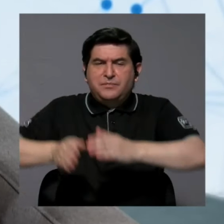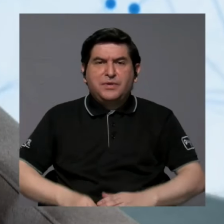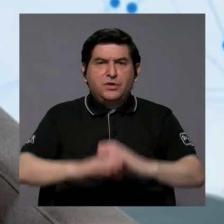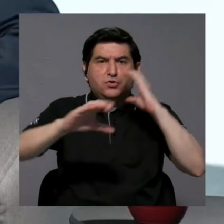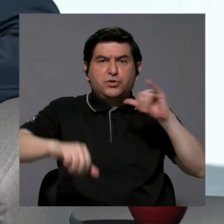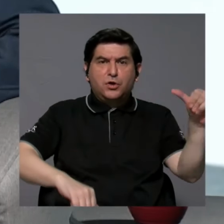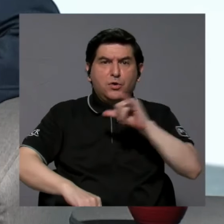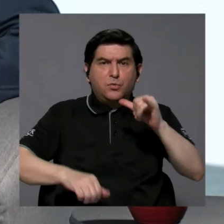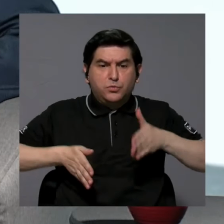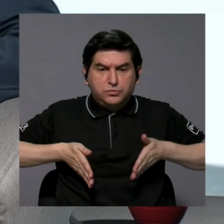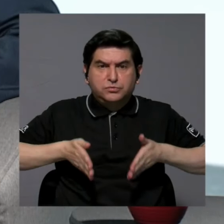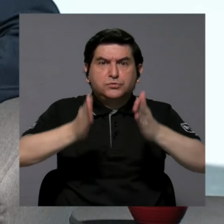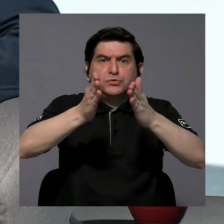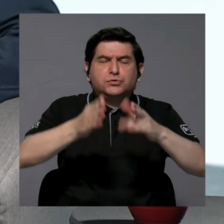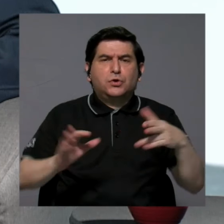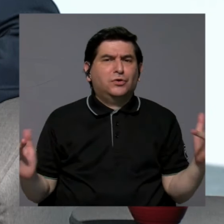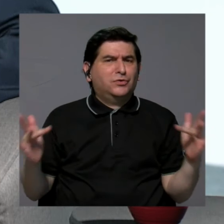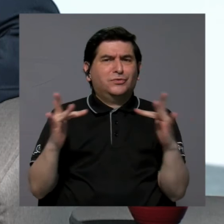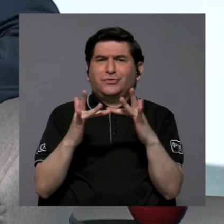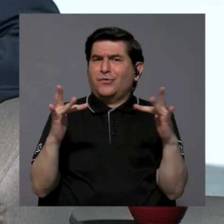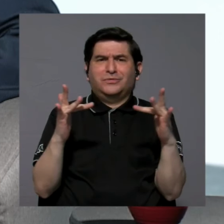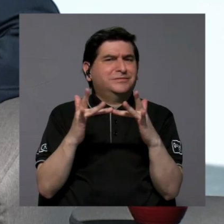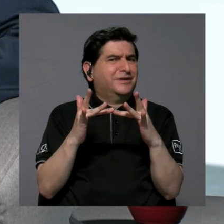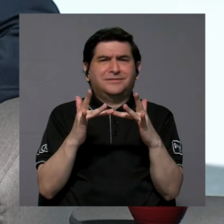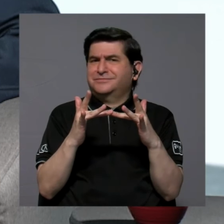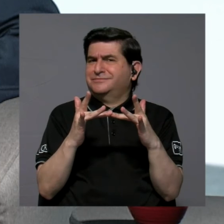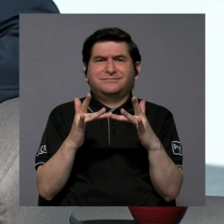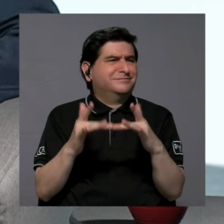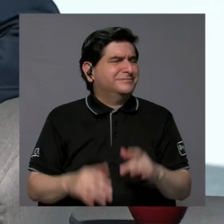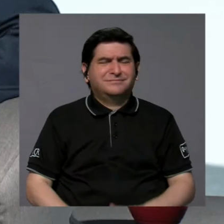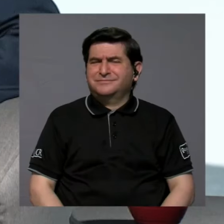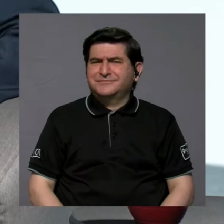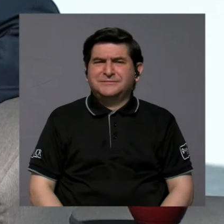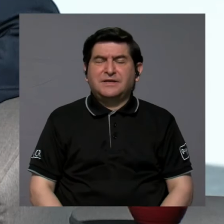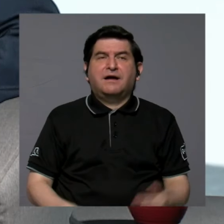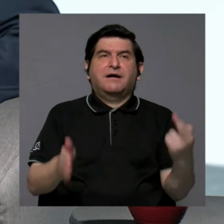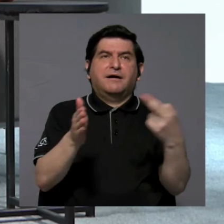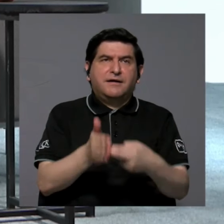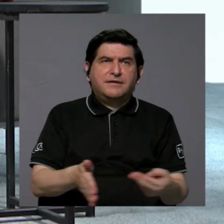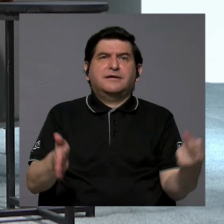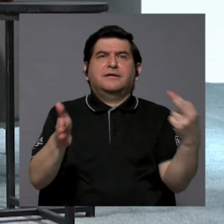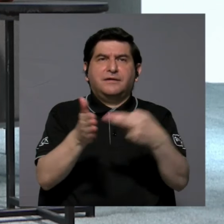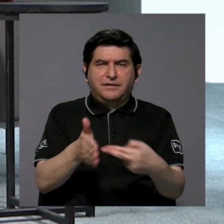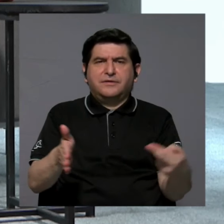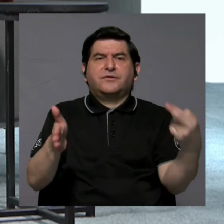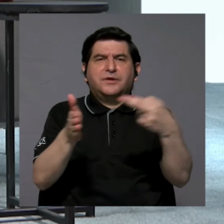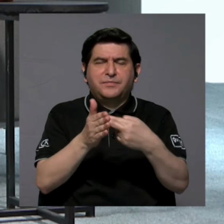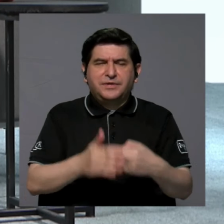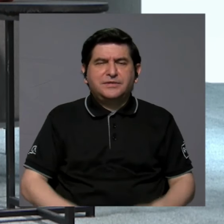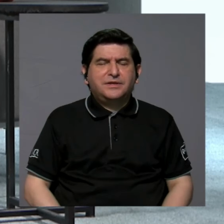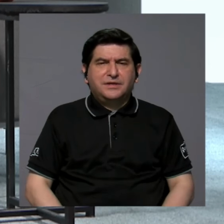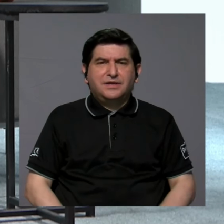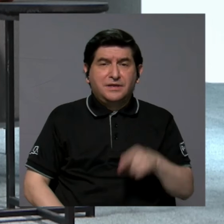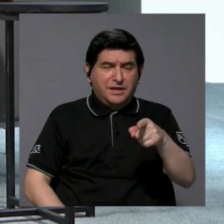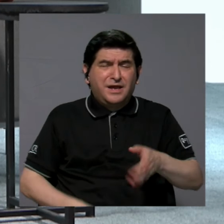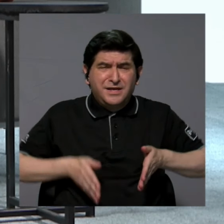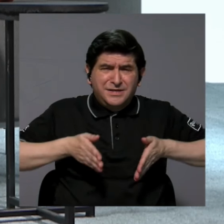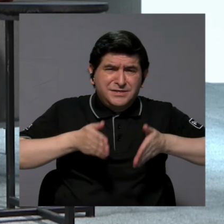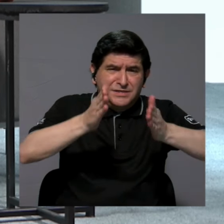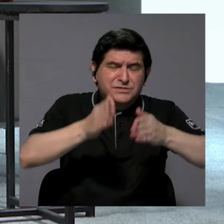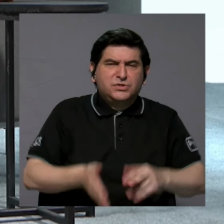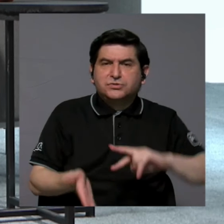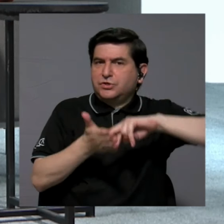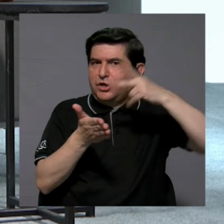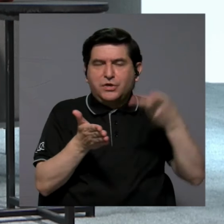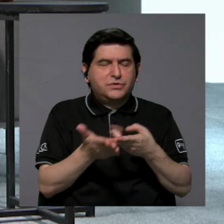hacen el mismo recorrido, no están conectadas, entonces se repite, ¿verdad? Los viajes, y no necesariamente eso